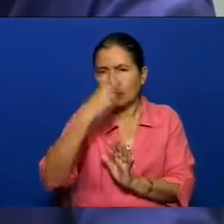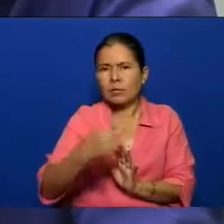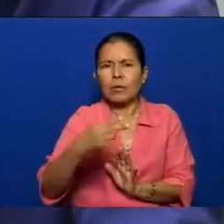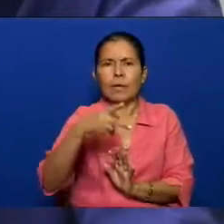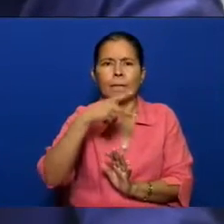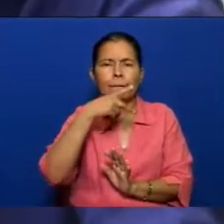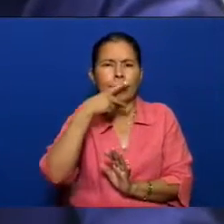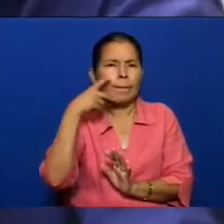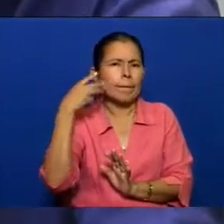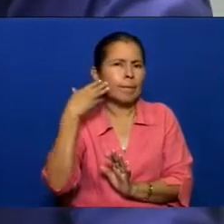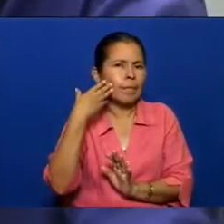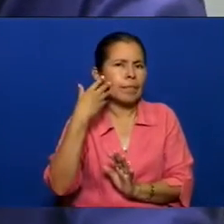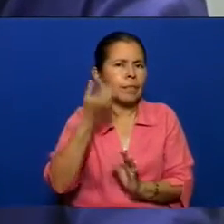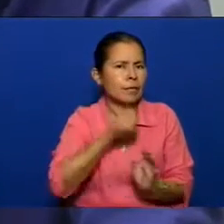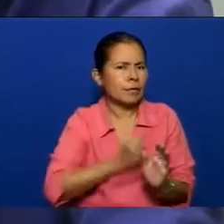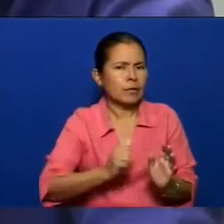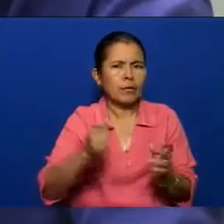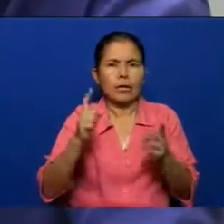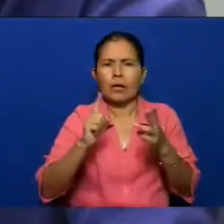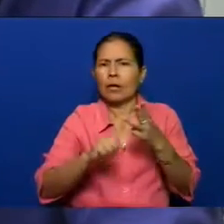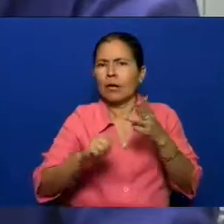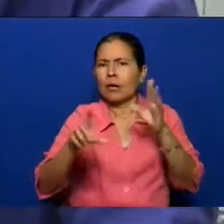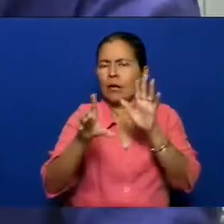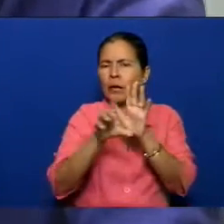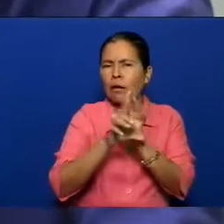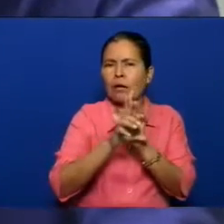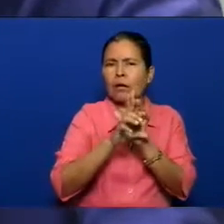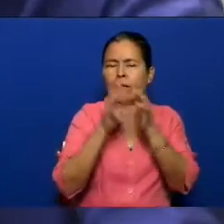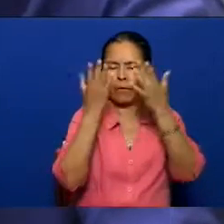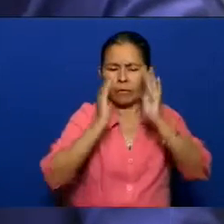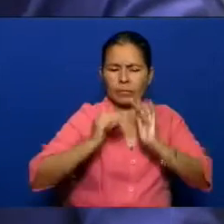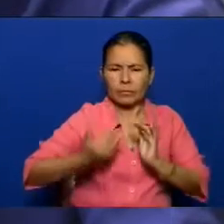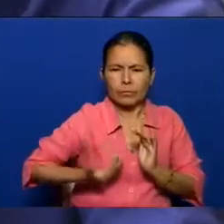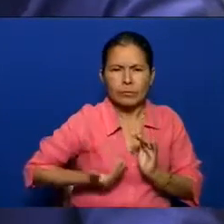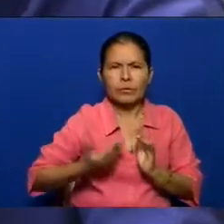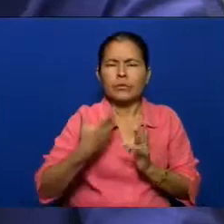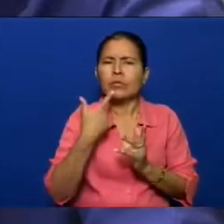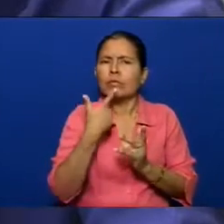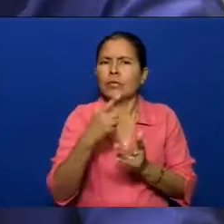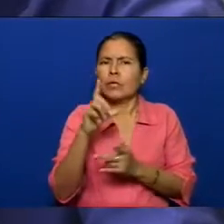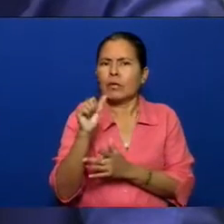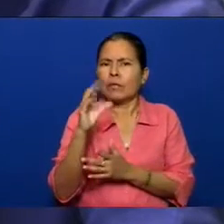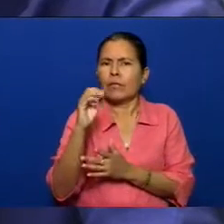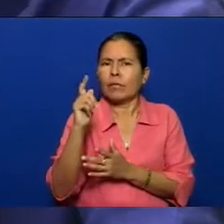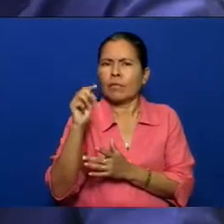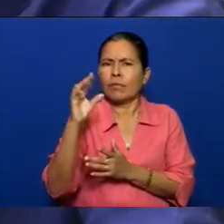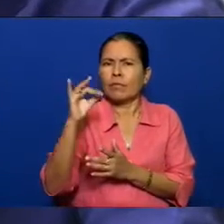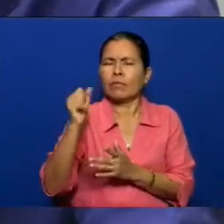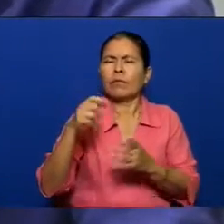Ley de Lactancia Materna, entre otras leyes que fueron aprobadas entre